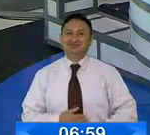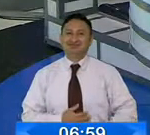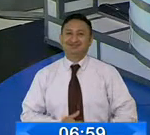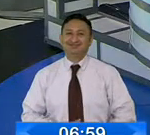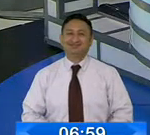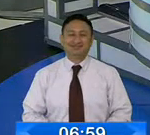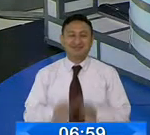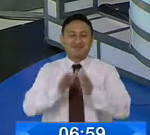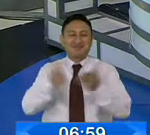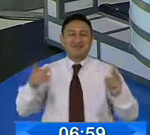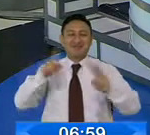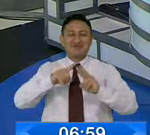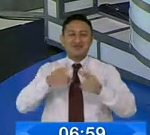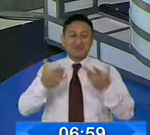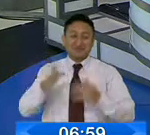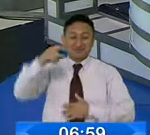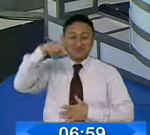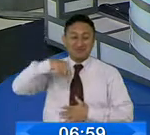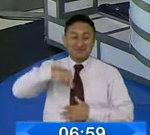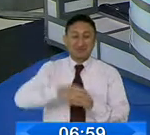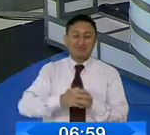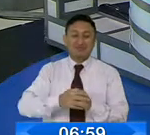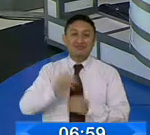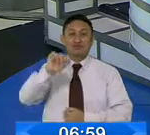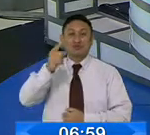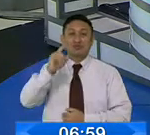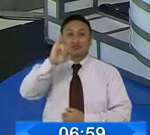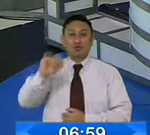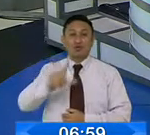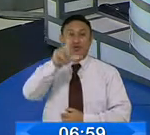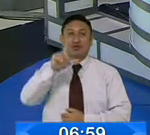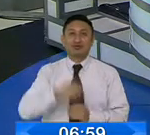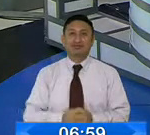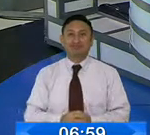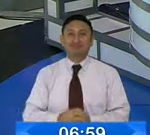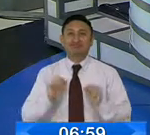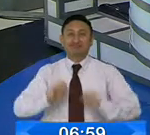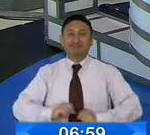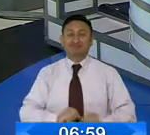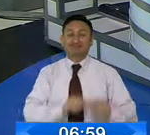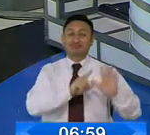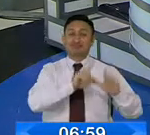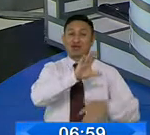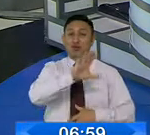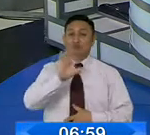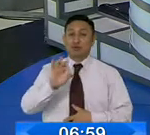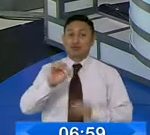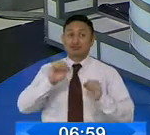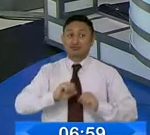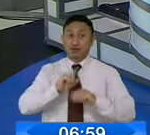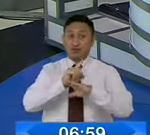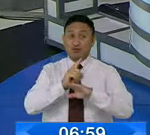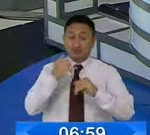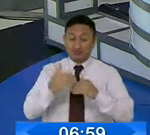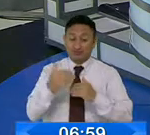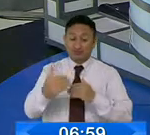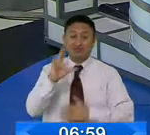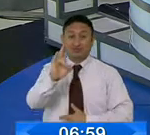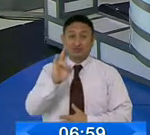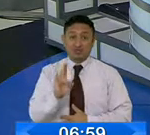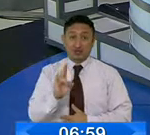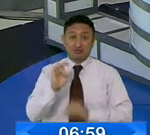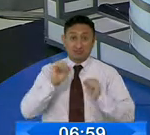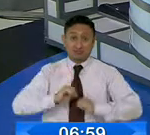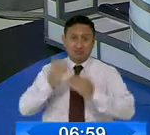En Comercio TV y está al aire en este día 1 de julio, Ali. Nuevo mes. 6:59 de la mañana, un minutico para las 7. Les damos la bienvenida a